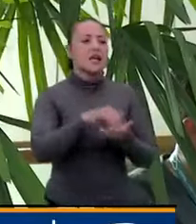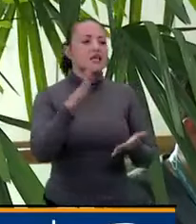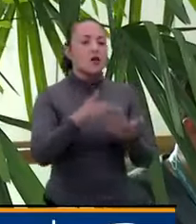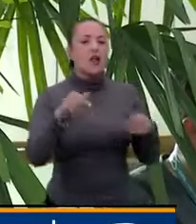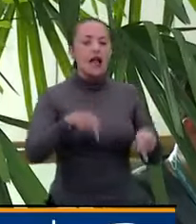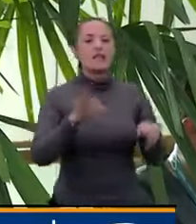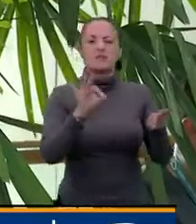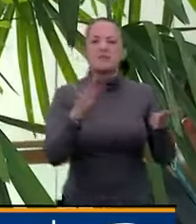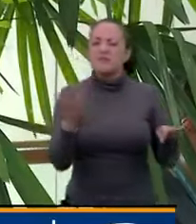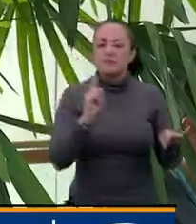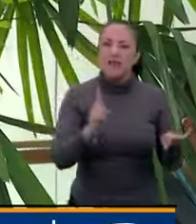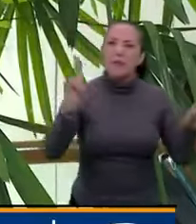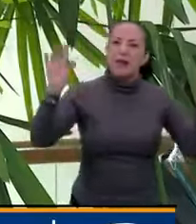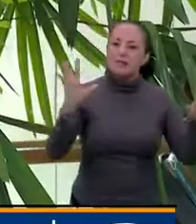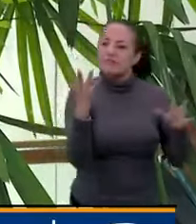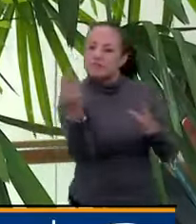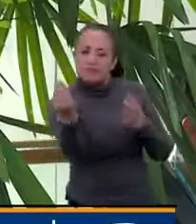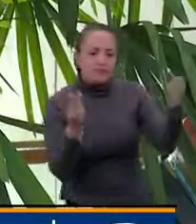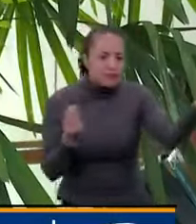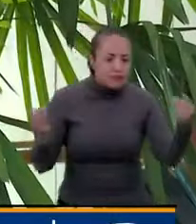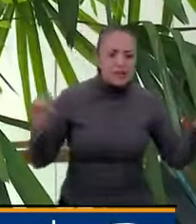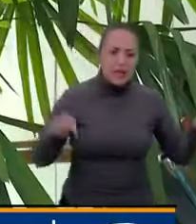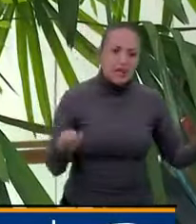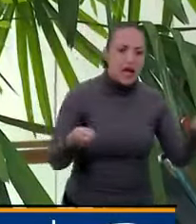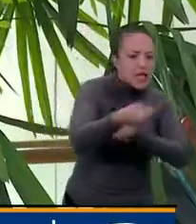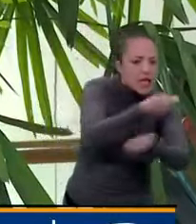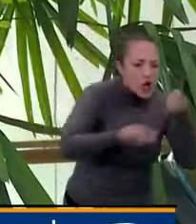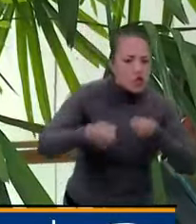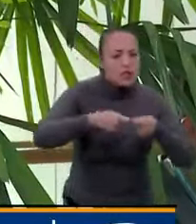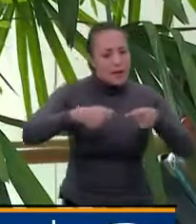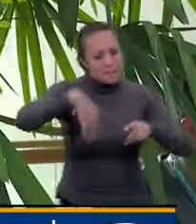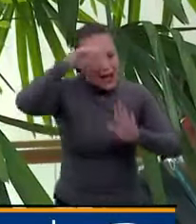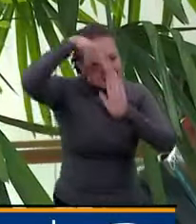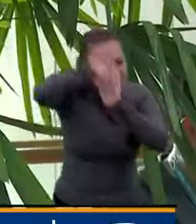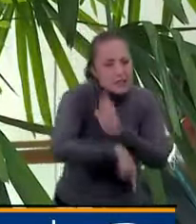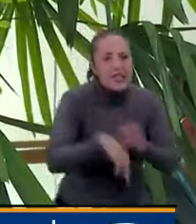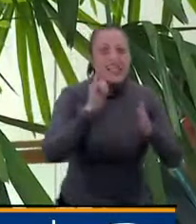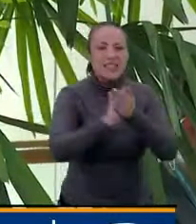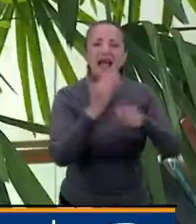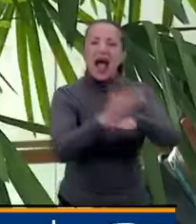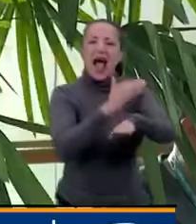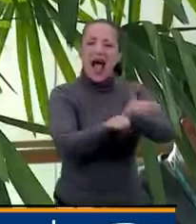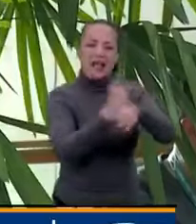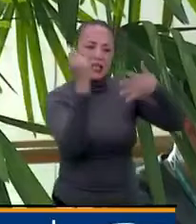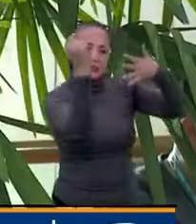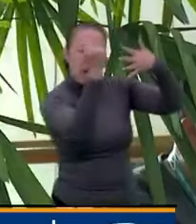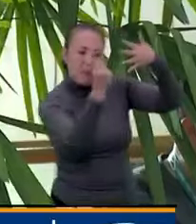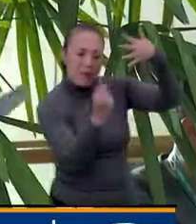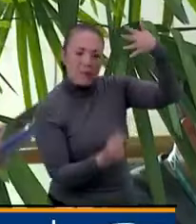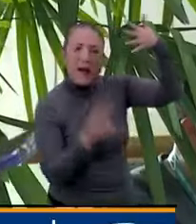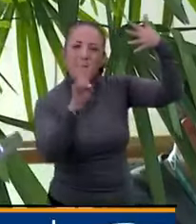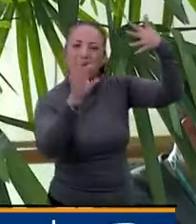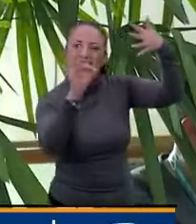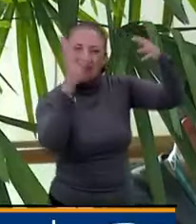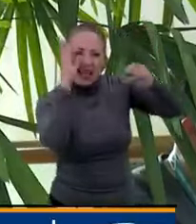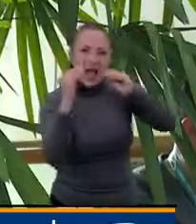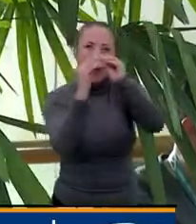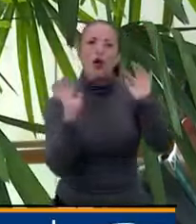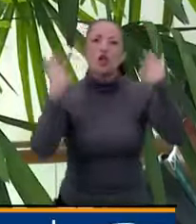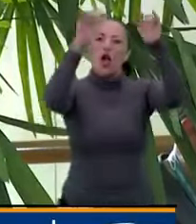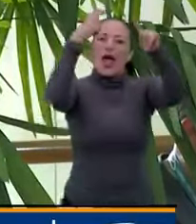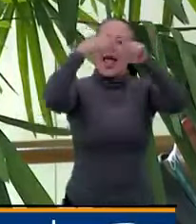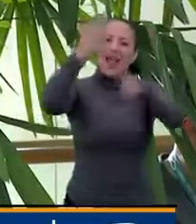que se tocan los temas de manera amplia. Se dio una negociación amplia sobre los 23 puntos de COP en Montreal, y nos dicen por aquí, por estos